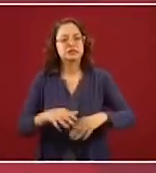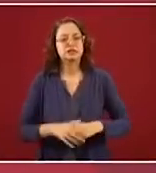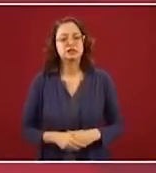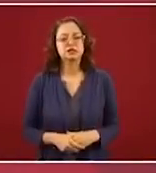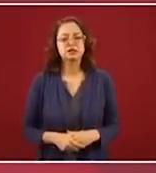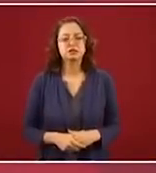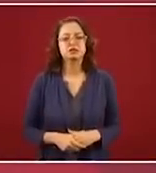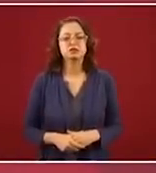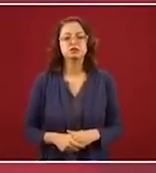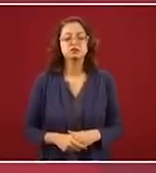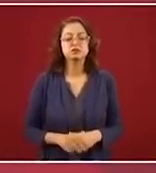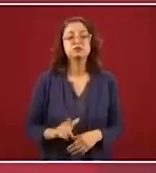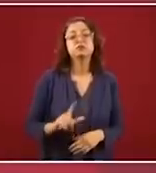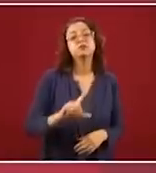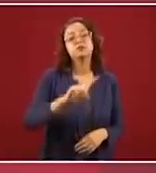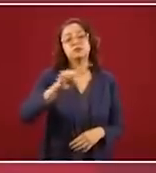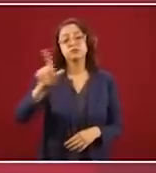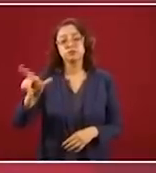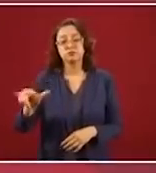Se va a hacer